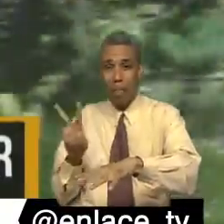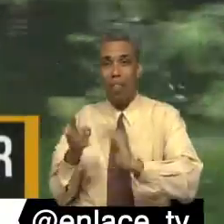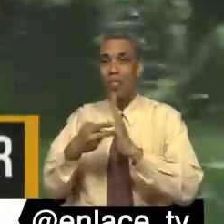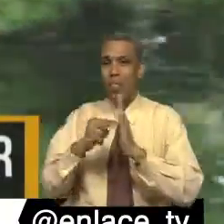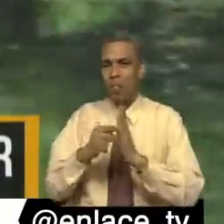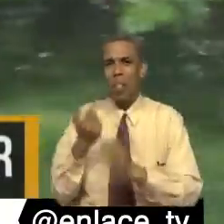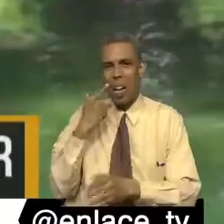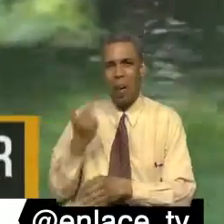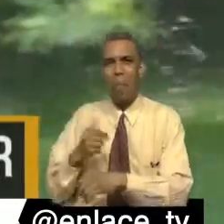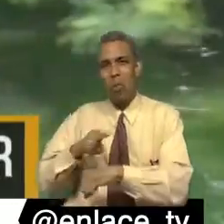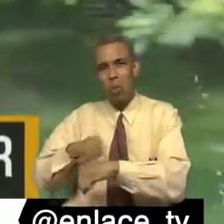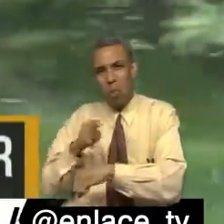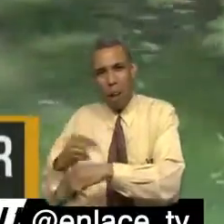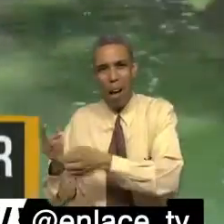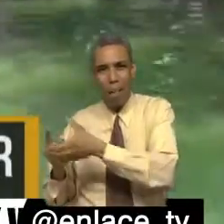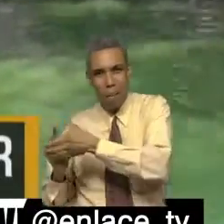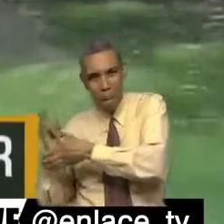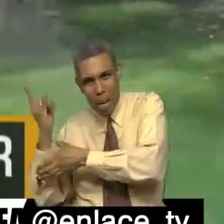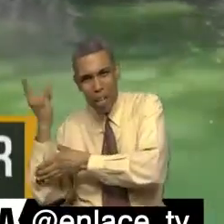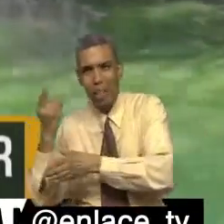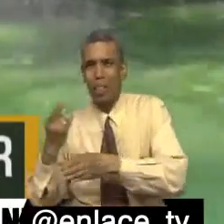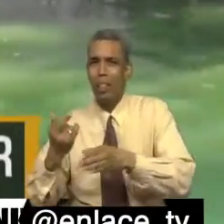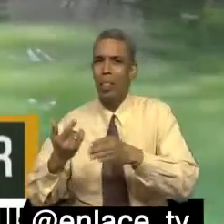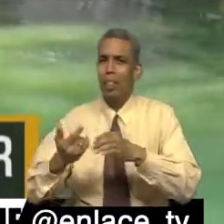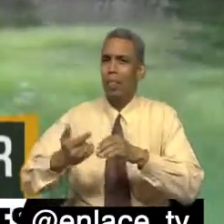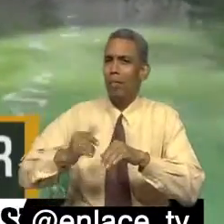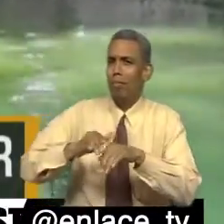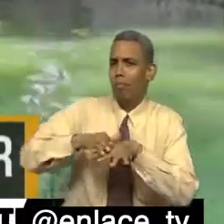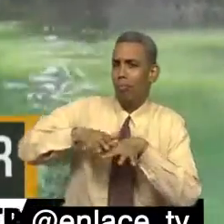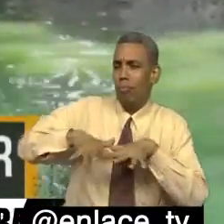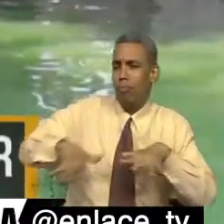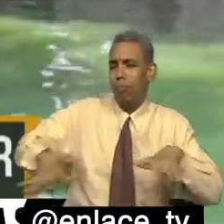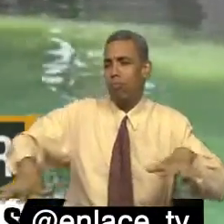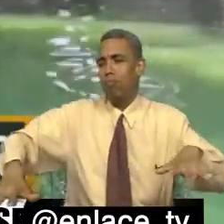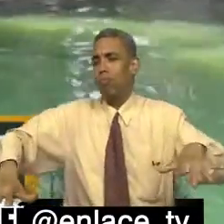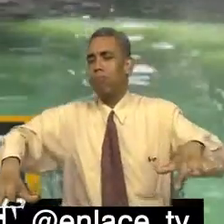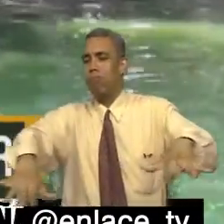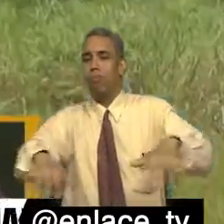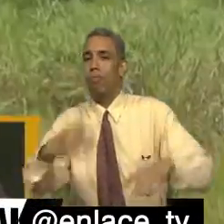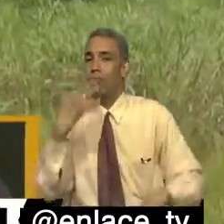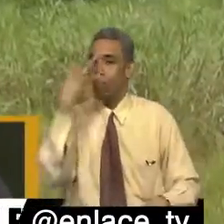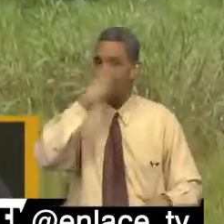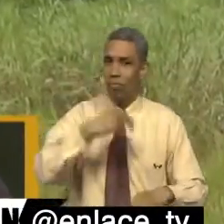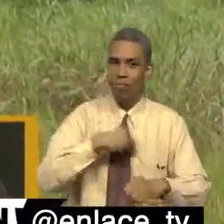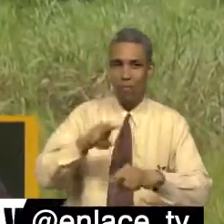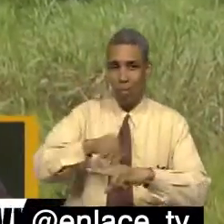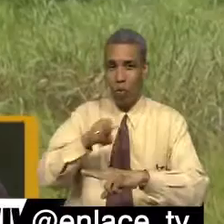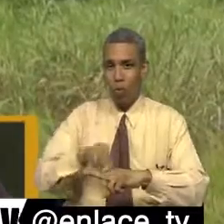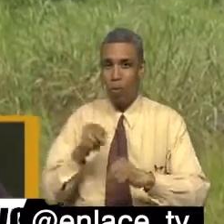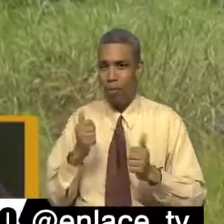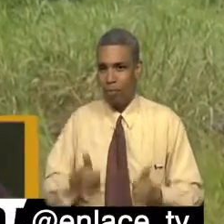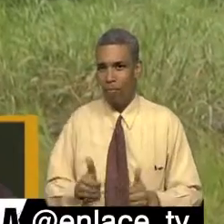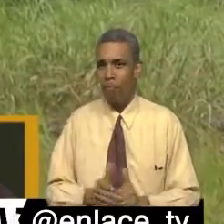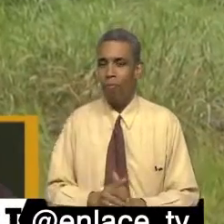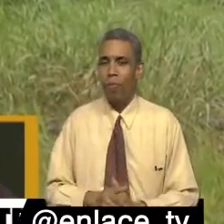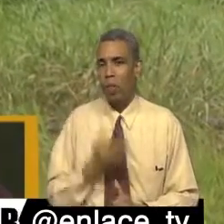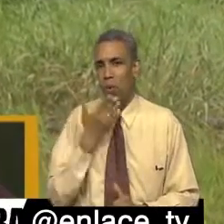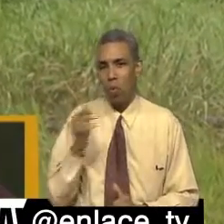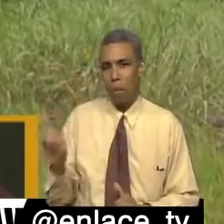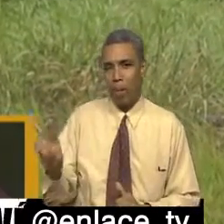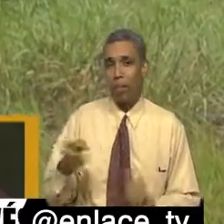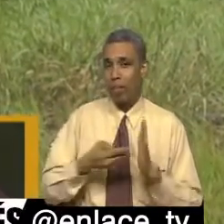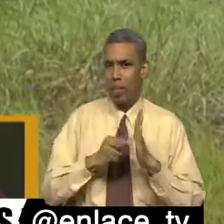se ve que es un poquito o bastante denso, digámoslo así, en su tonalidad, lo que quiere decir es